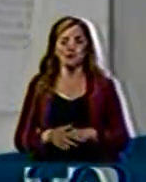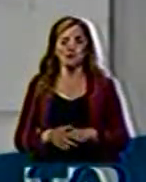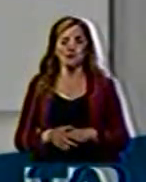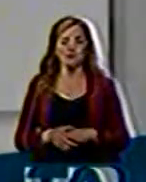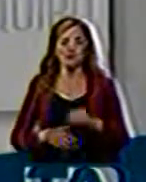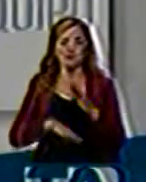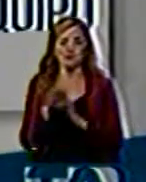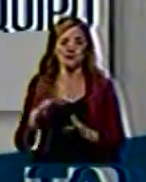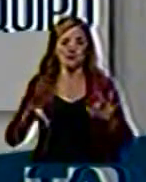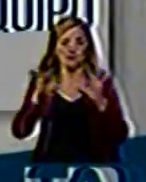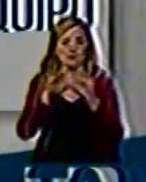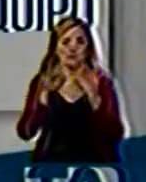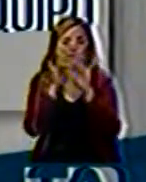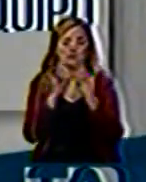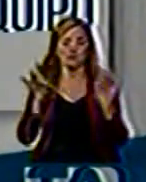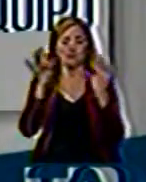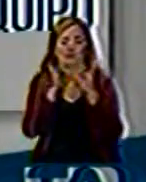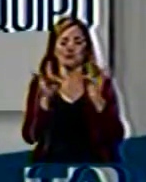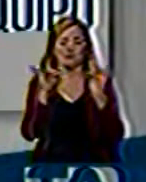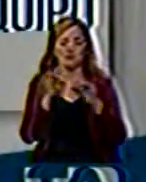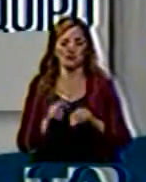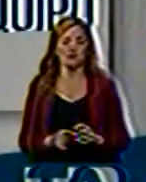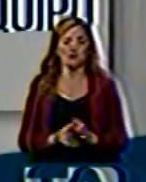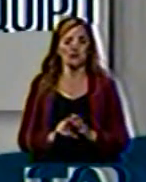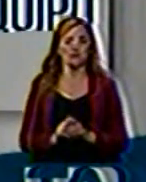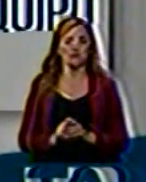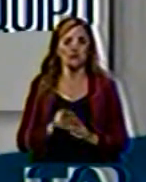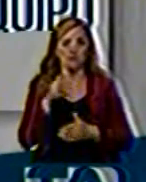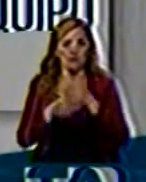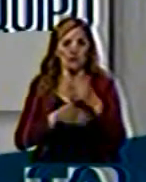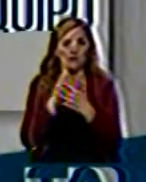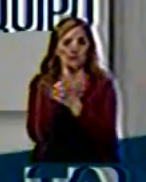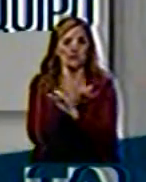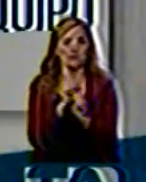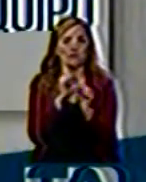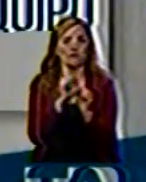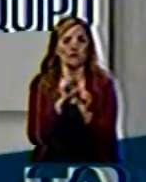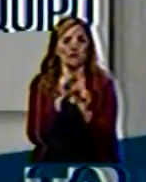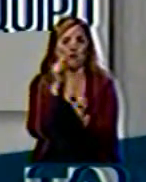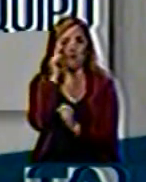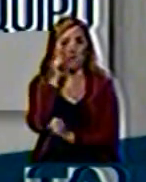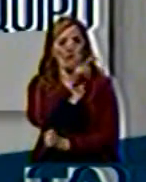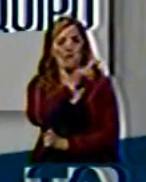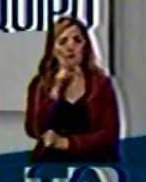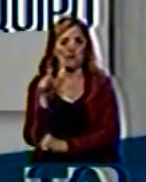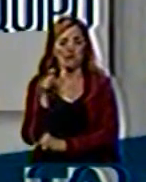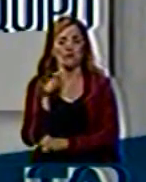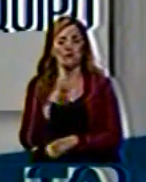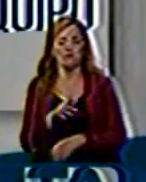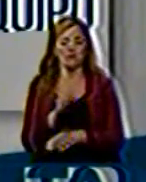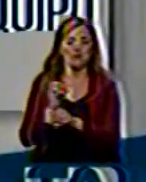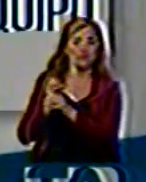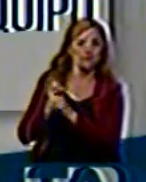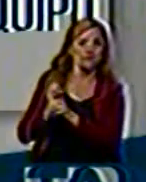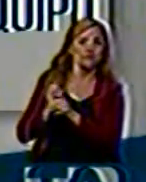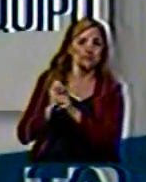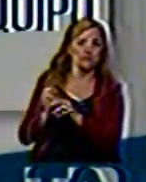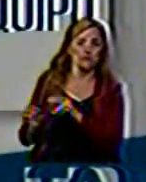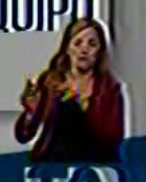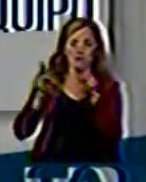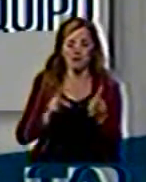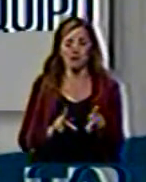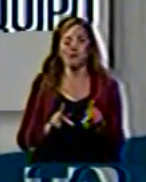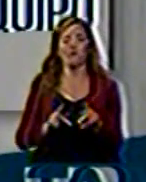lo relevante en el oficio textualmente señala el proceso de defensa que debo sostener en la fiscalía general del estado me obliga a planificar